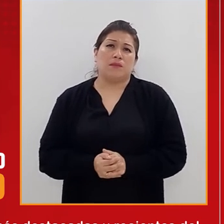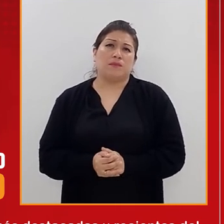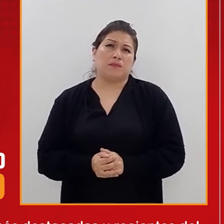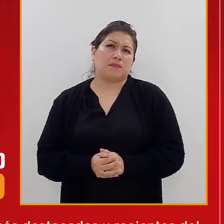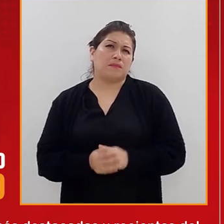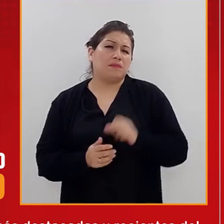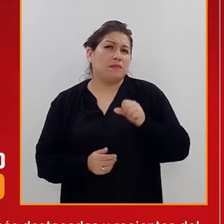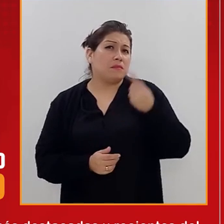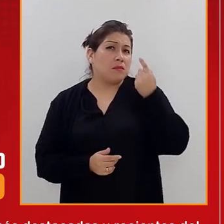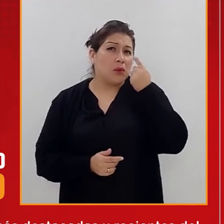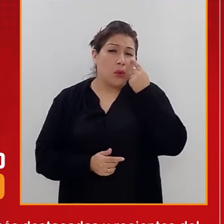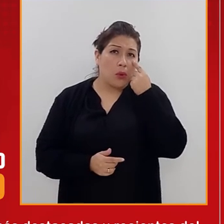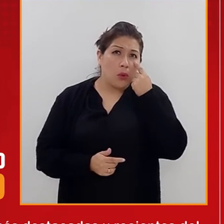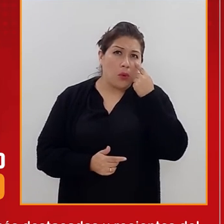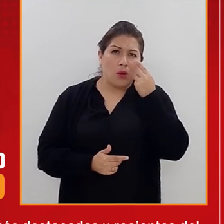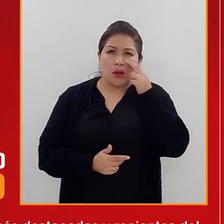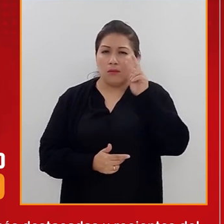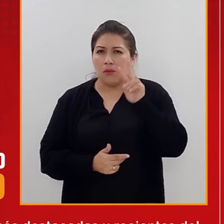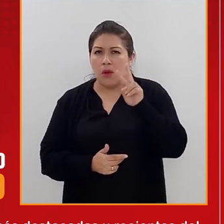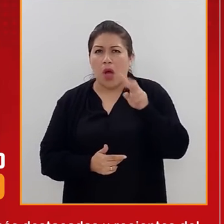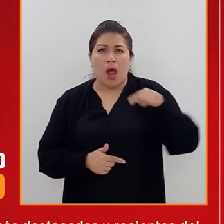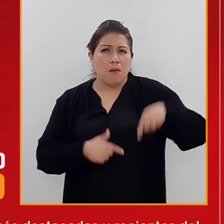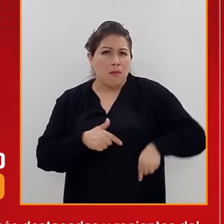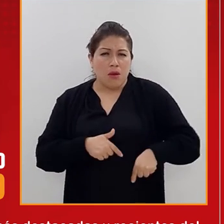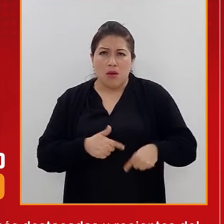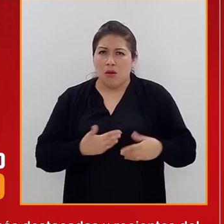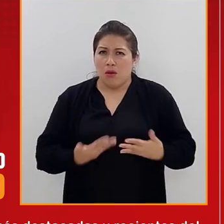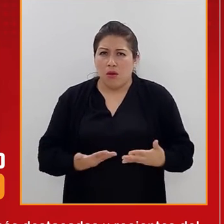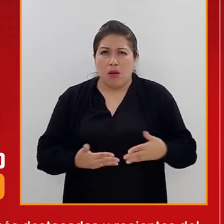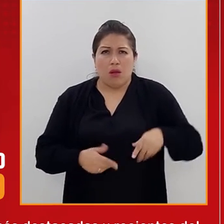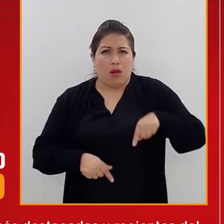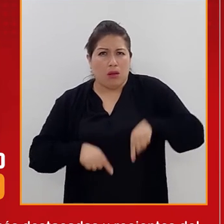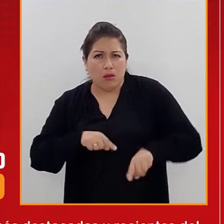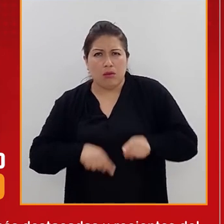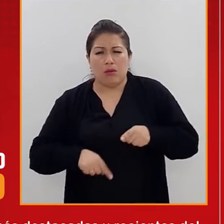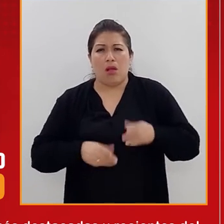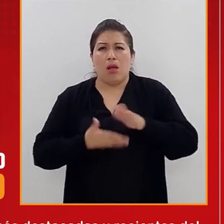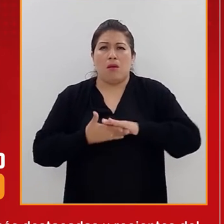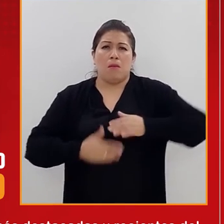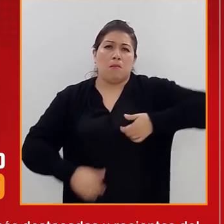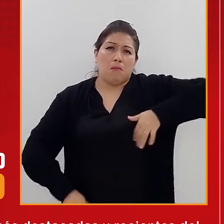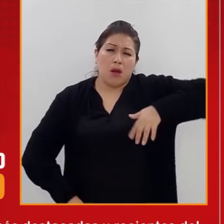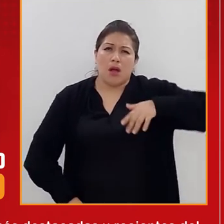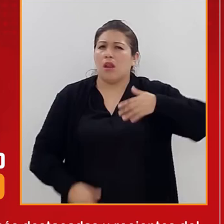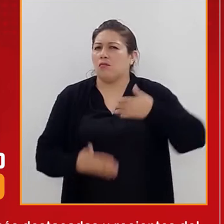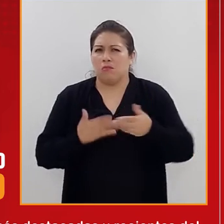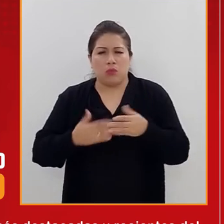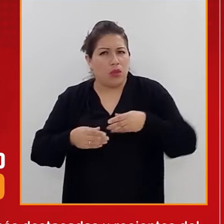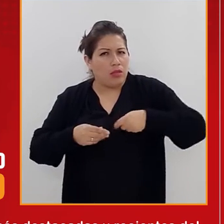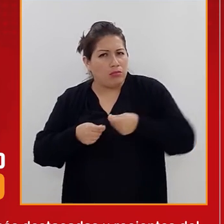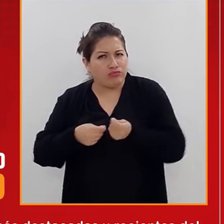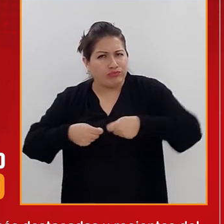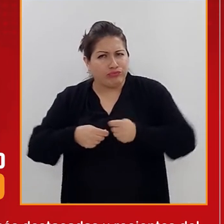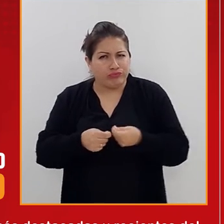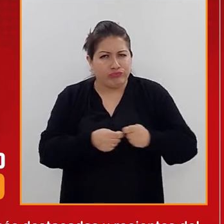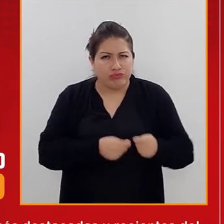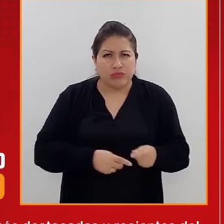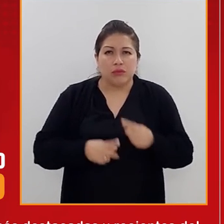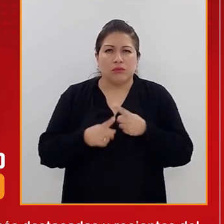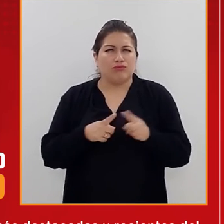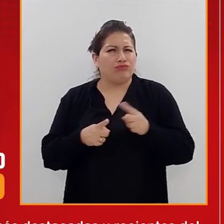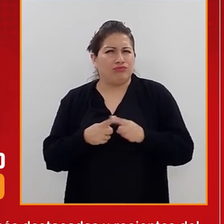ayudar. Los que tenían ojos servían de mirar, los que tenían pies andaban, los que tenían manos tejían y servían